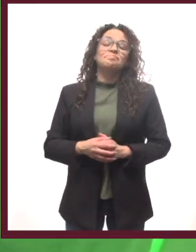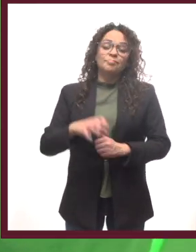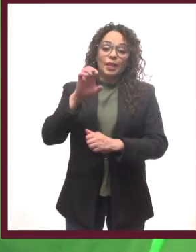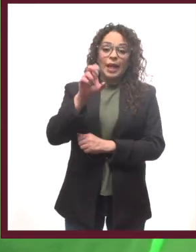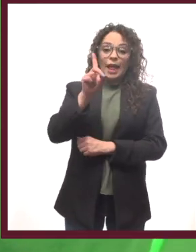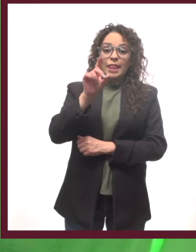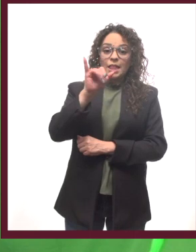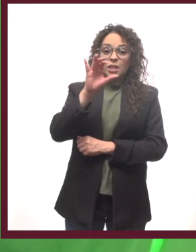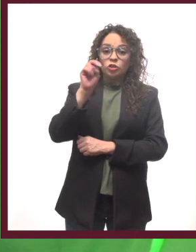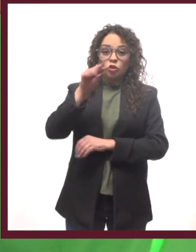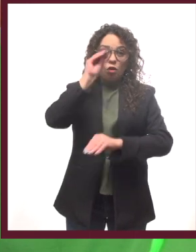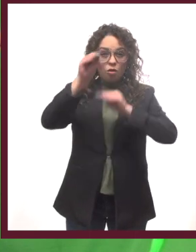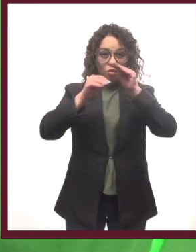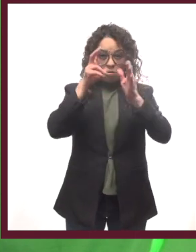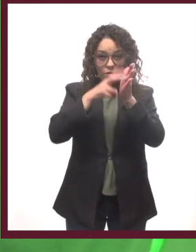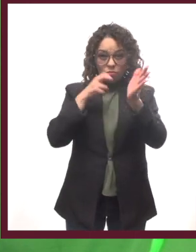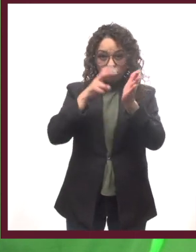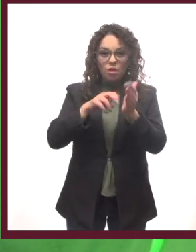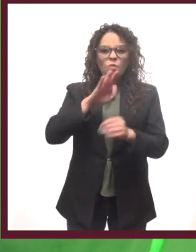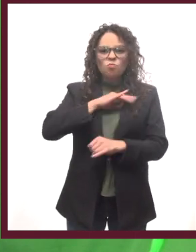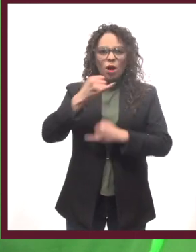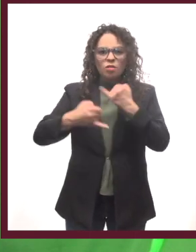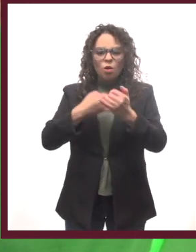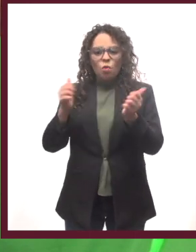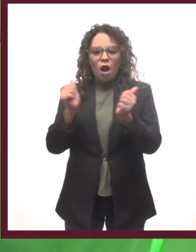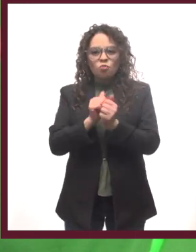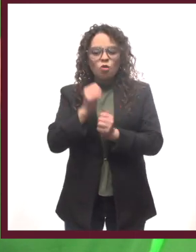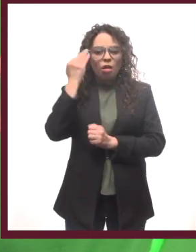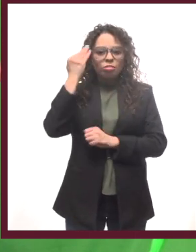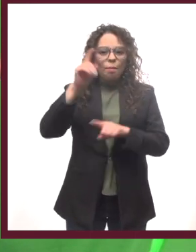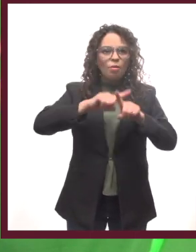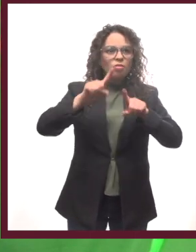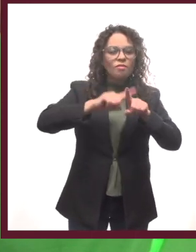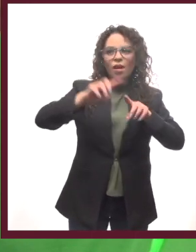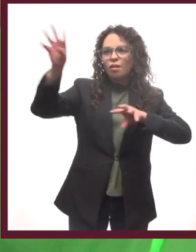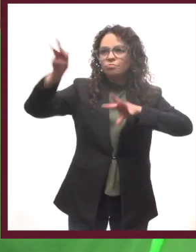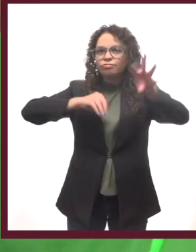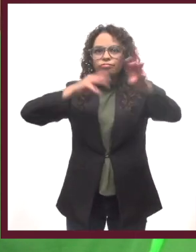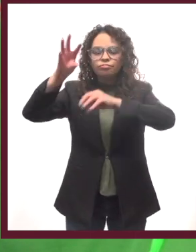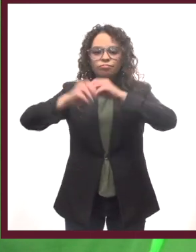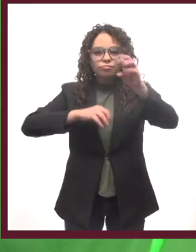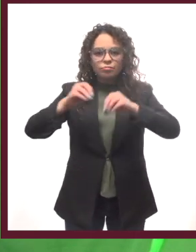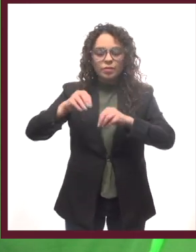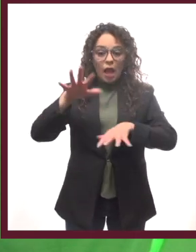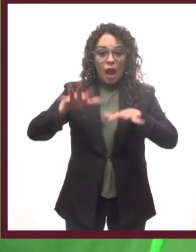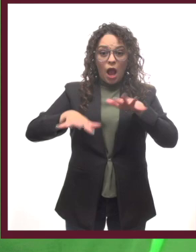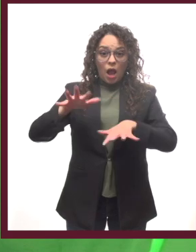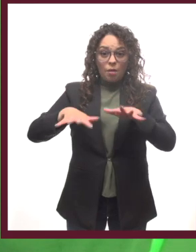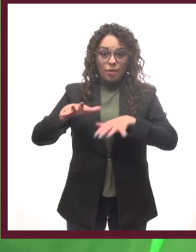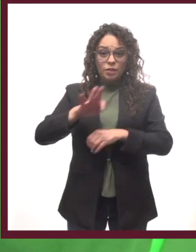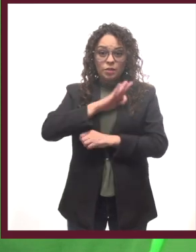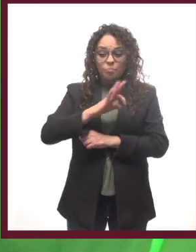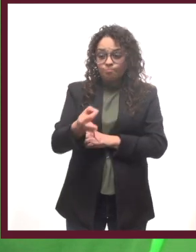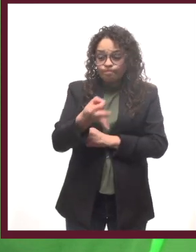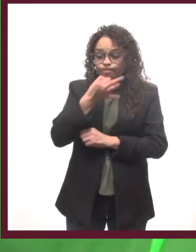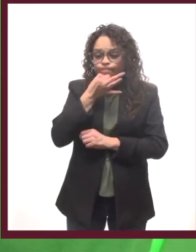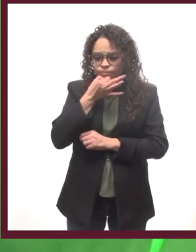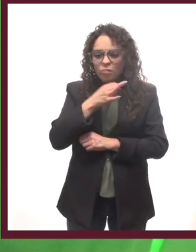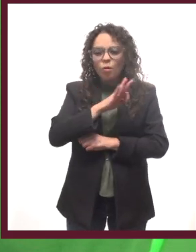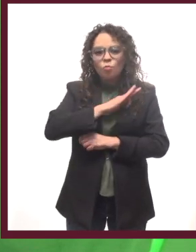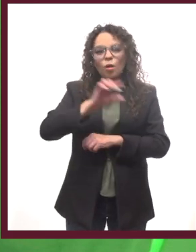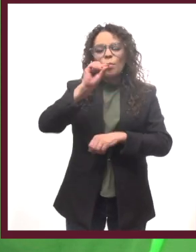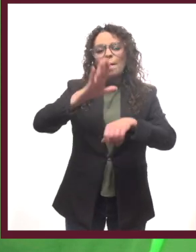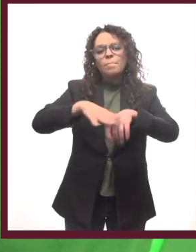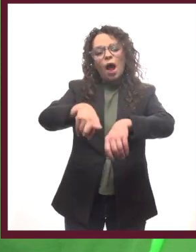Con la edición, podemos jugar con el tiempo y el flujo narrativo de la historia. Es decir, podemos alargar algo que normalmente nos